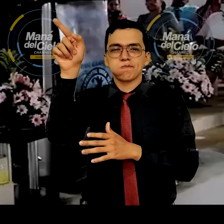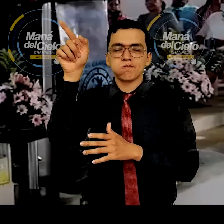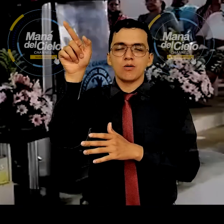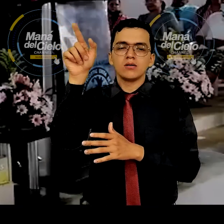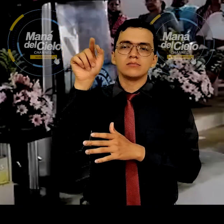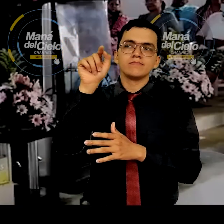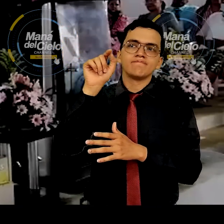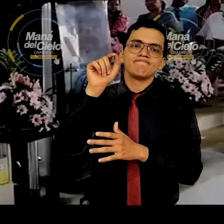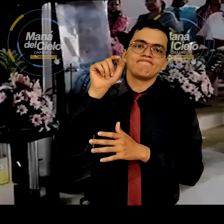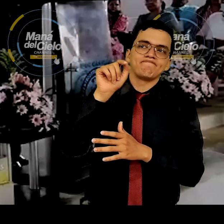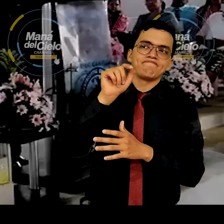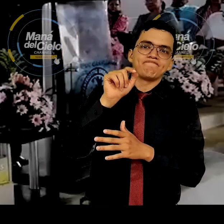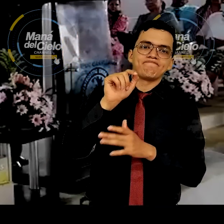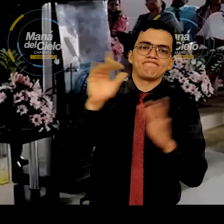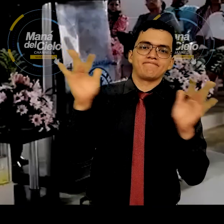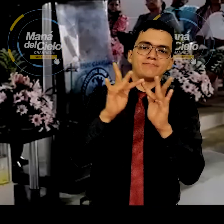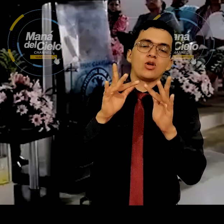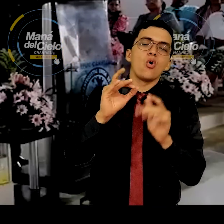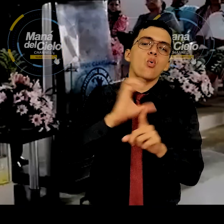No cogieron un versículo.